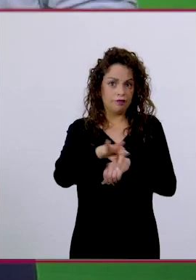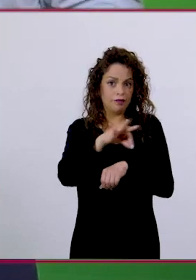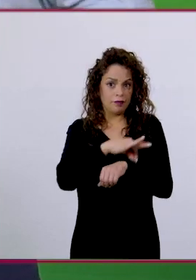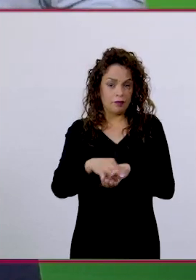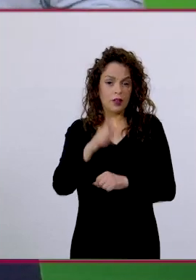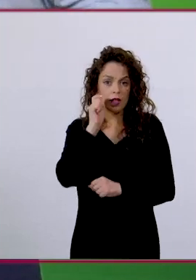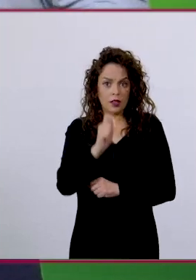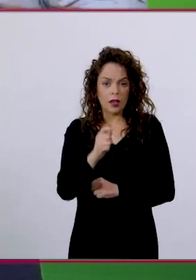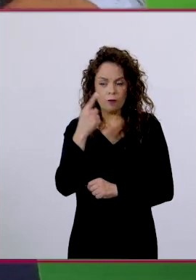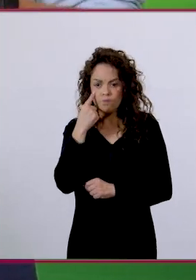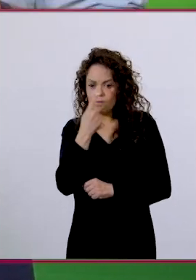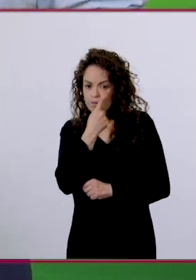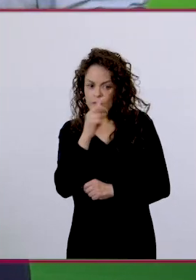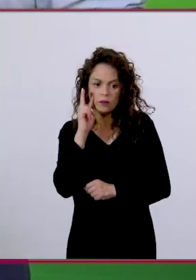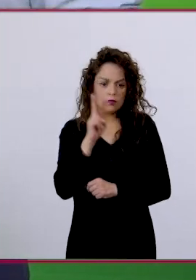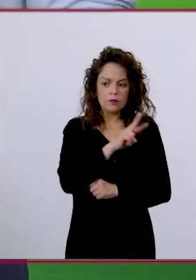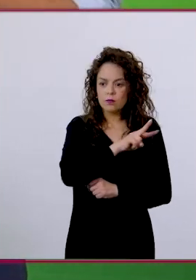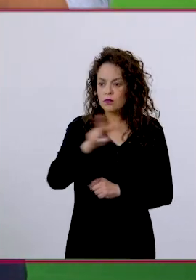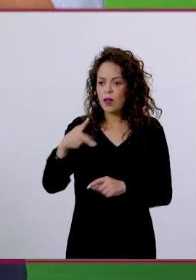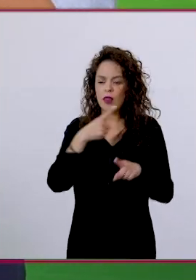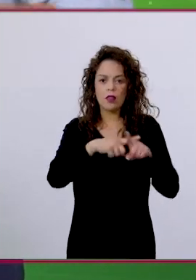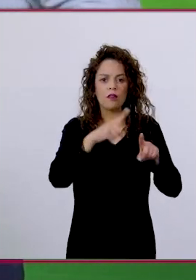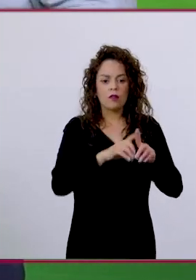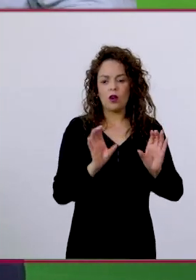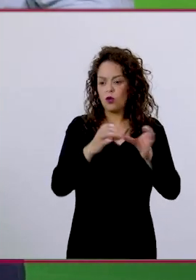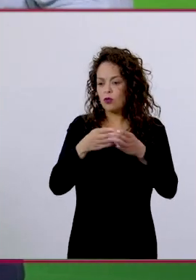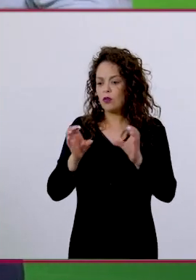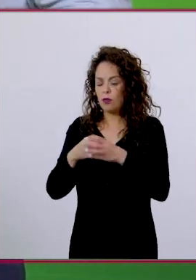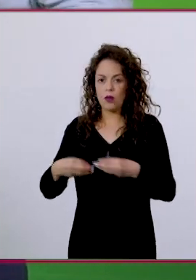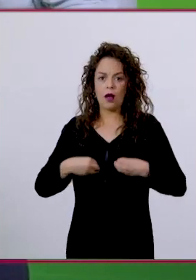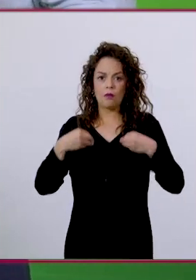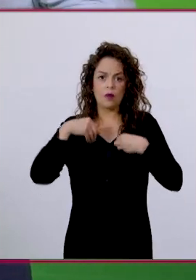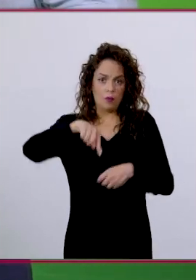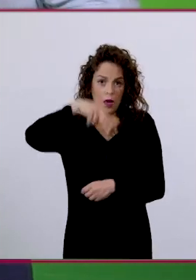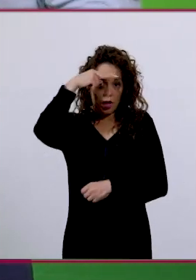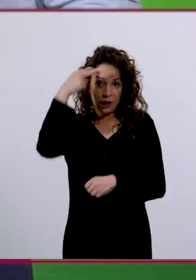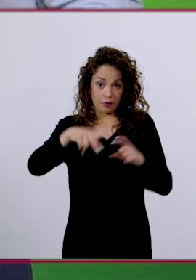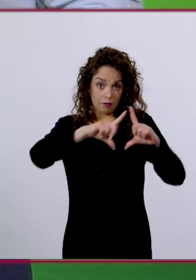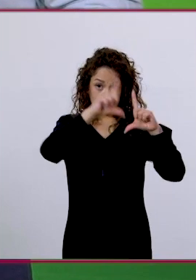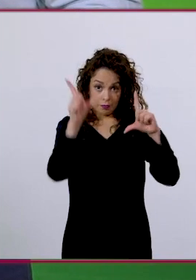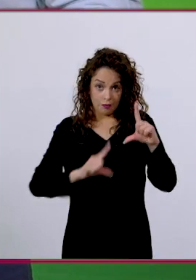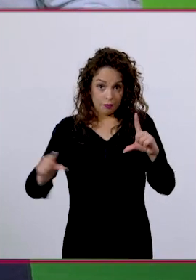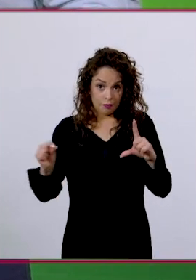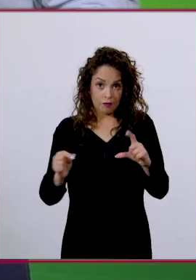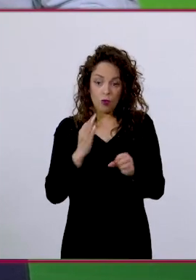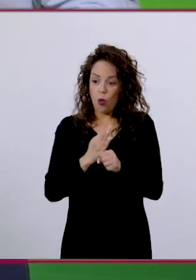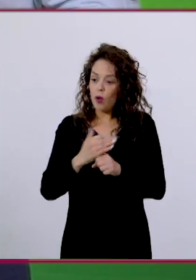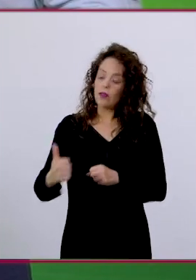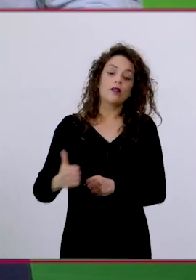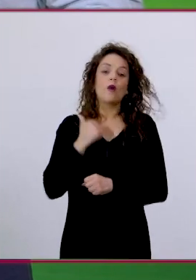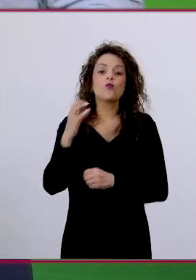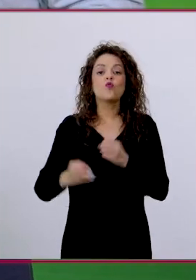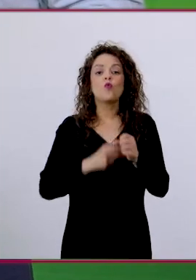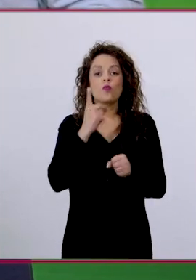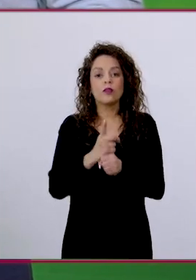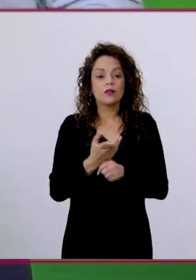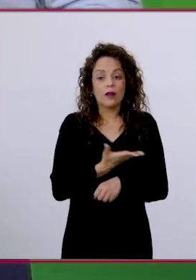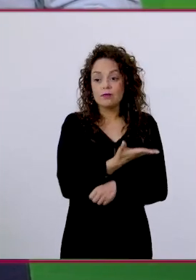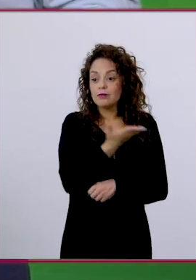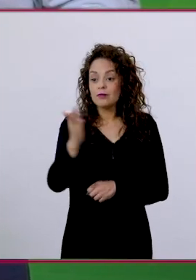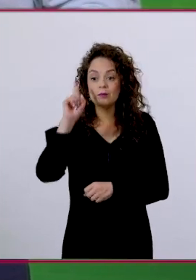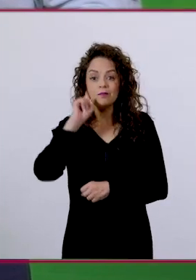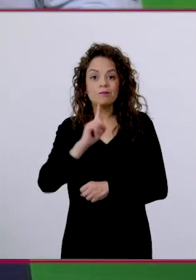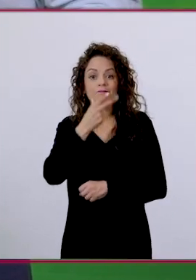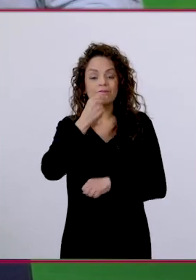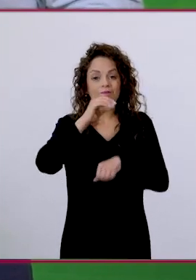punto de vista de las necesidades de las comunidades y de las poblaciones de nuestro país. Aprovechemos la oportunidad para que ustedes, amigas y amigos,